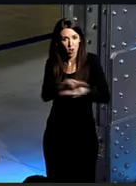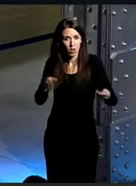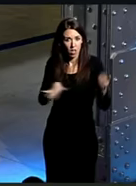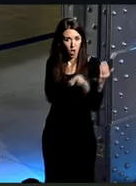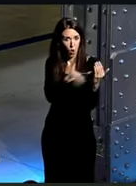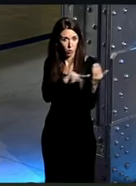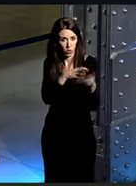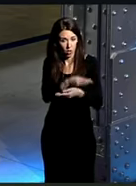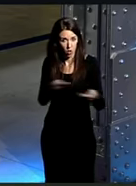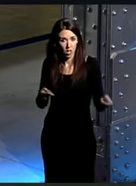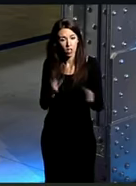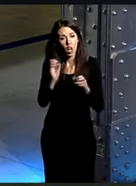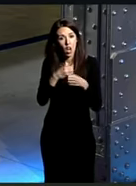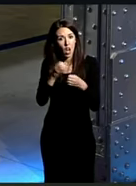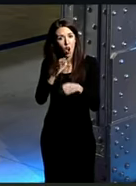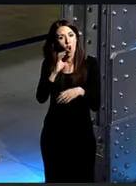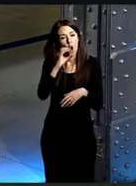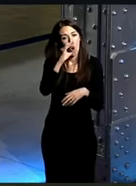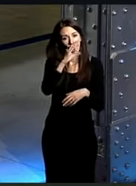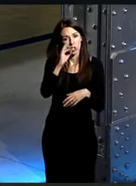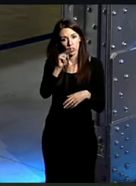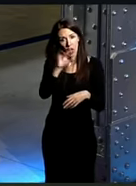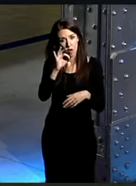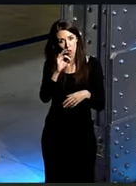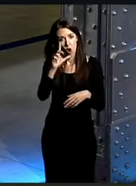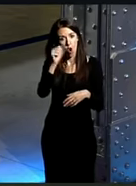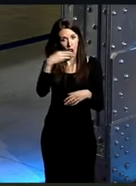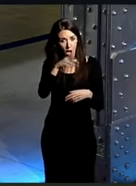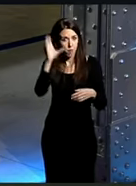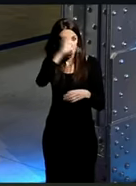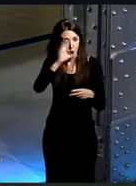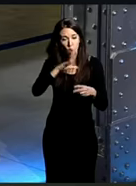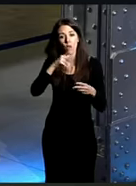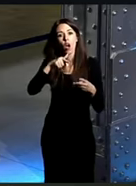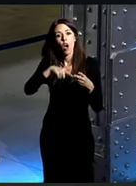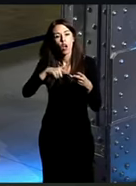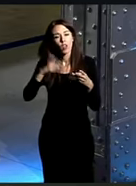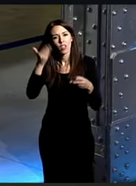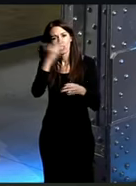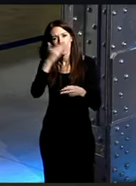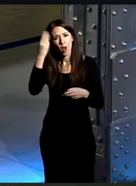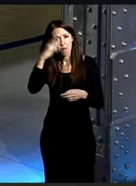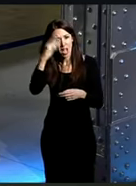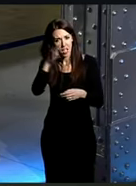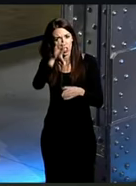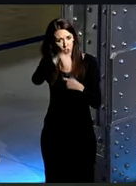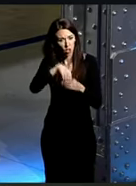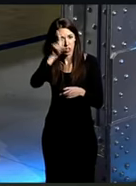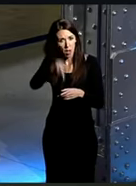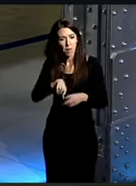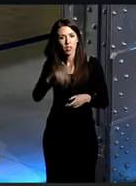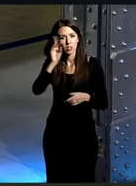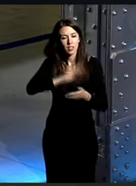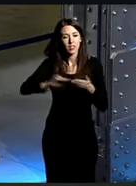computadoras. Hicimos un laboratorio que se llamó Tadeo Lab en Colombia, ahora estamos haciendo un laboratorio en la escuela en México, también en